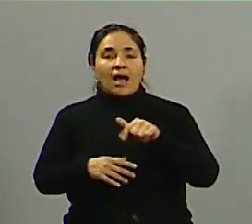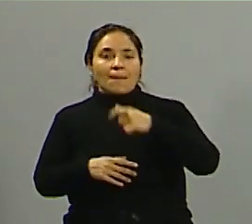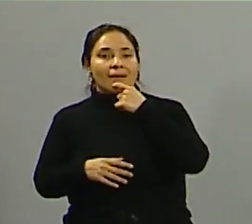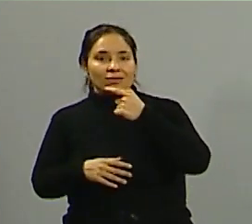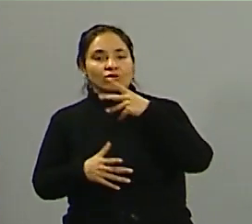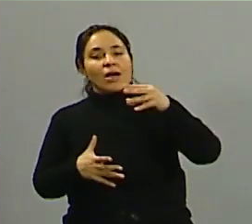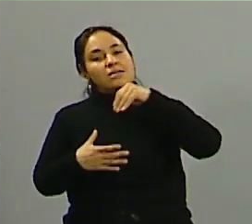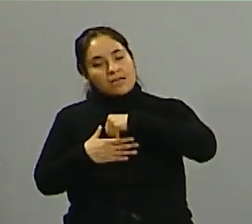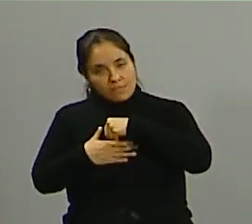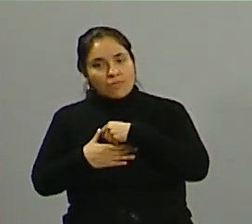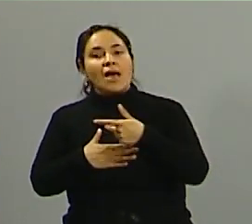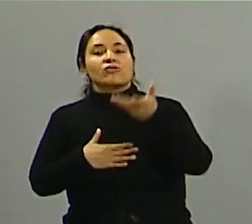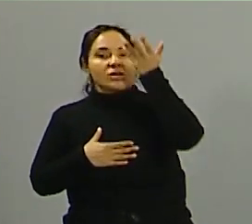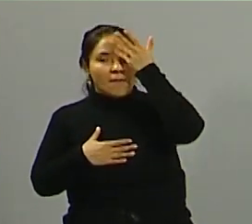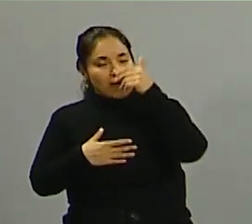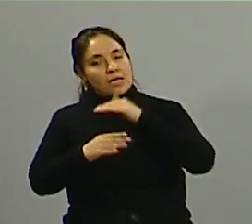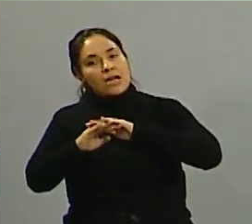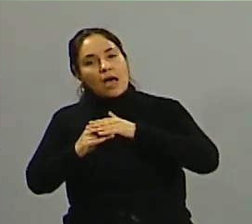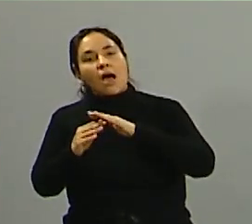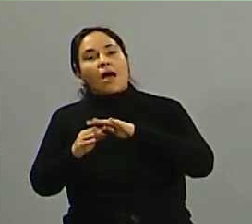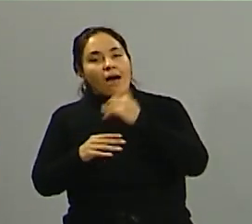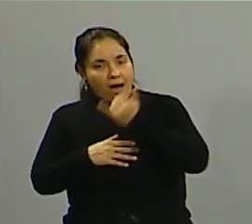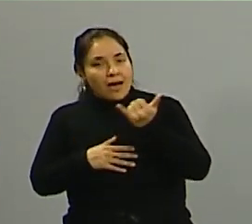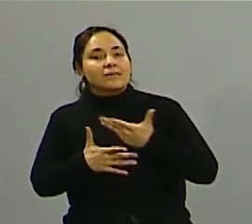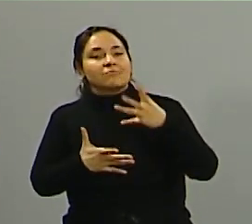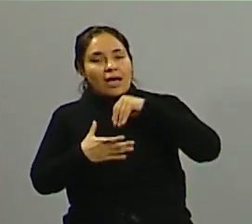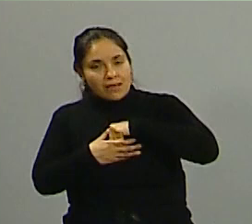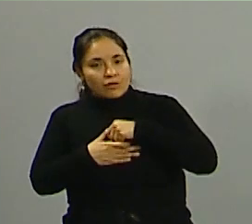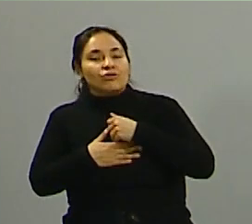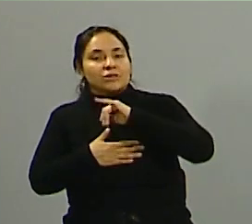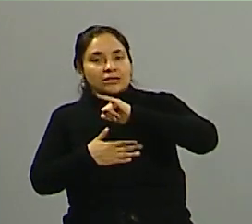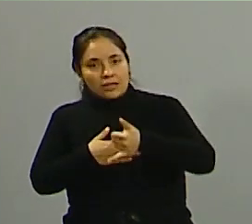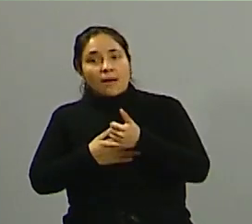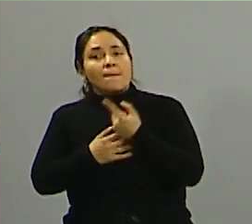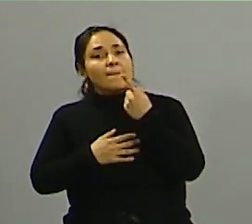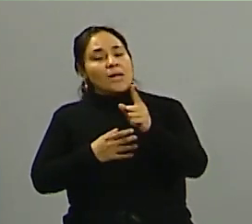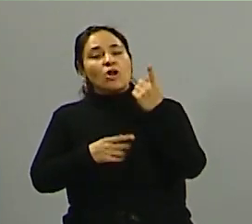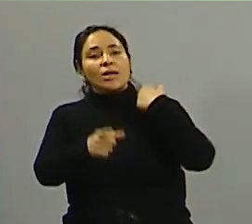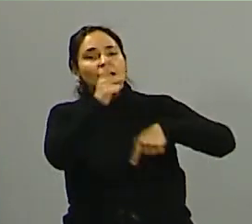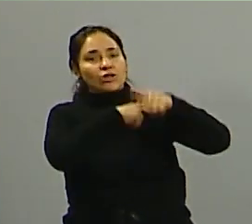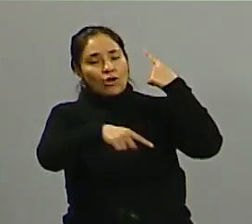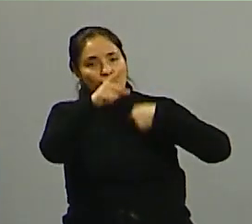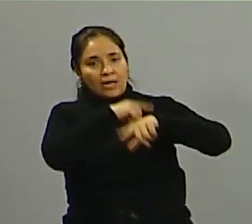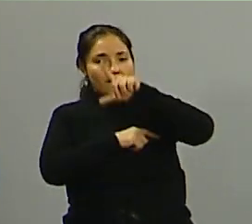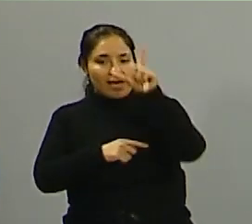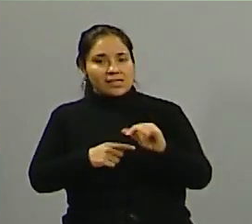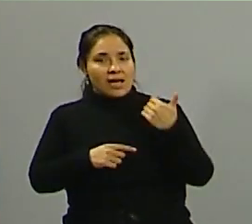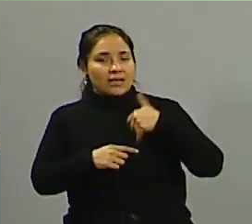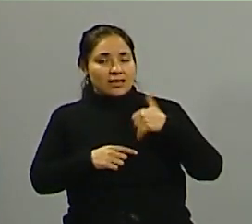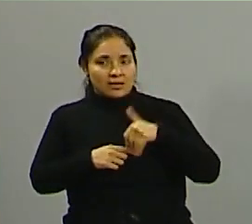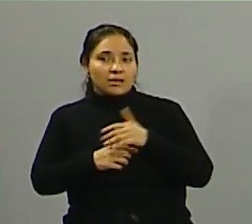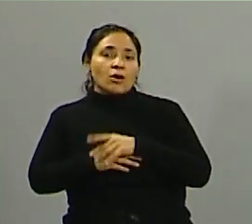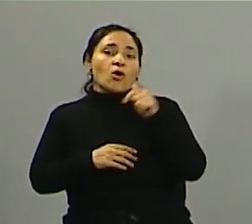sentimiento bastante particular con San Martín, pero a veces no da la sensación que históricamente en la Argentina no lo ha tenido. Y digo,